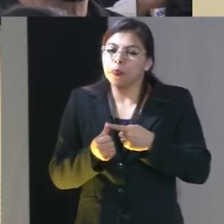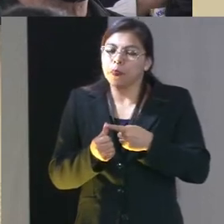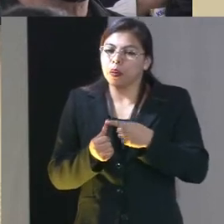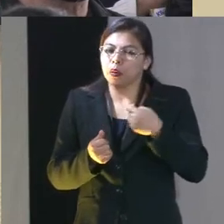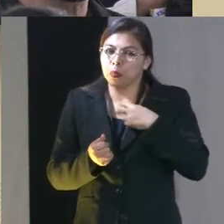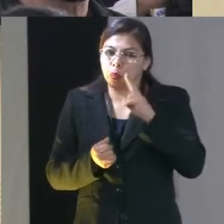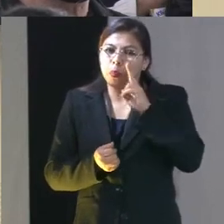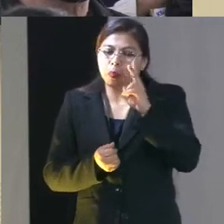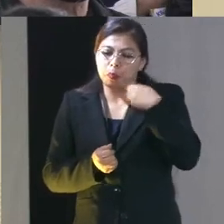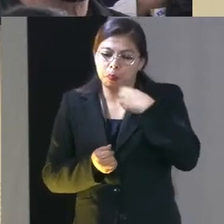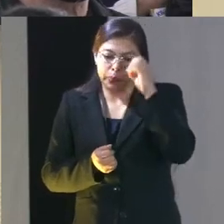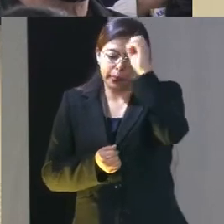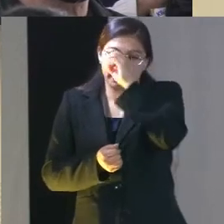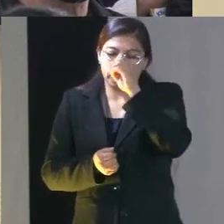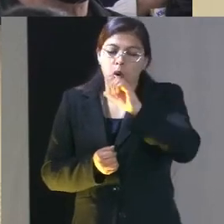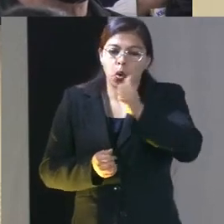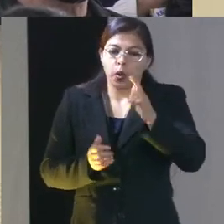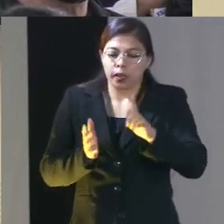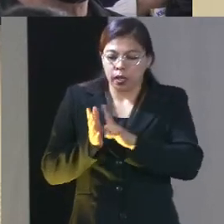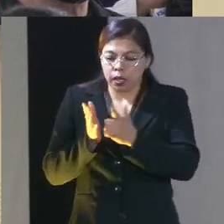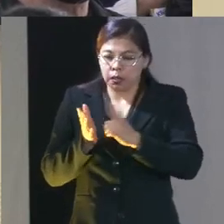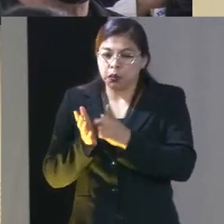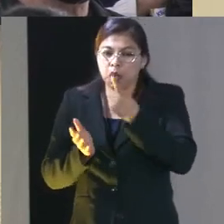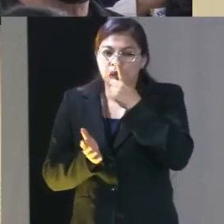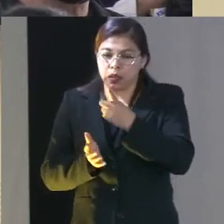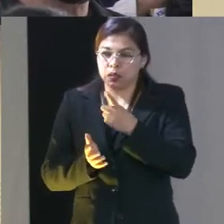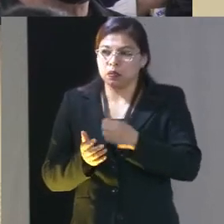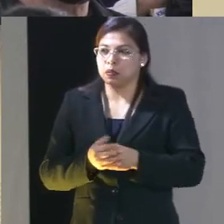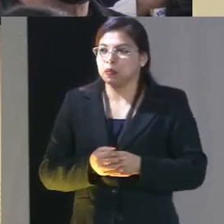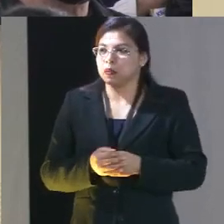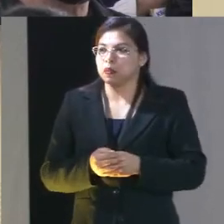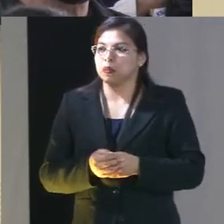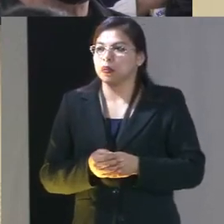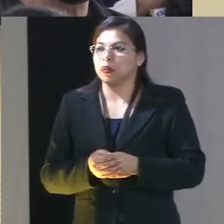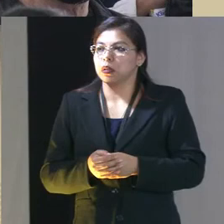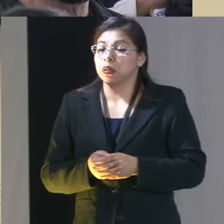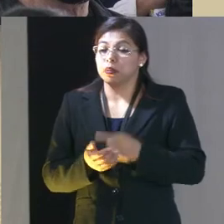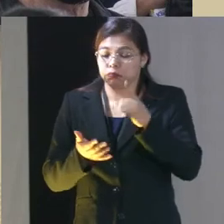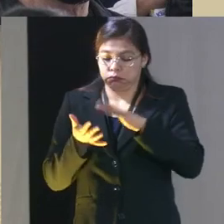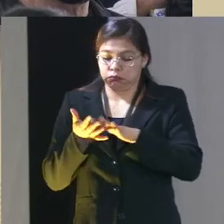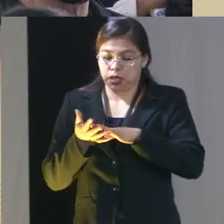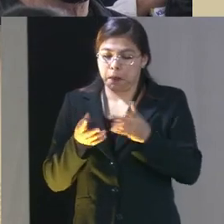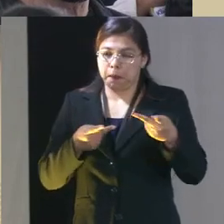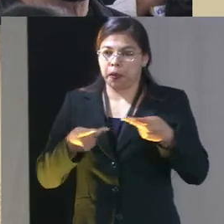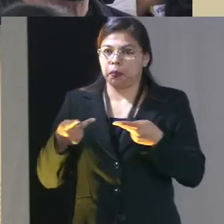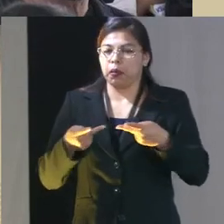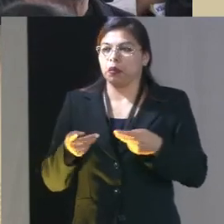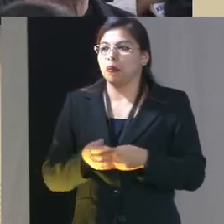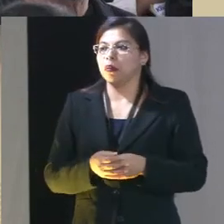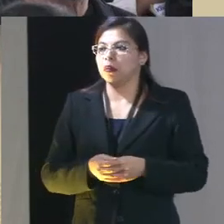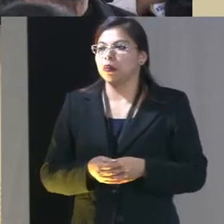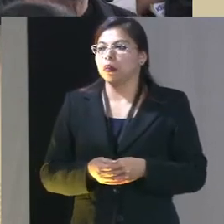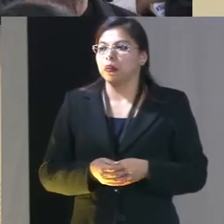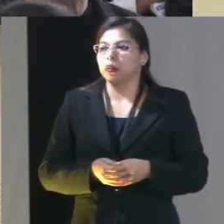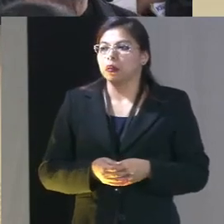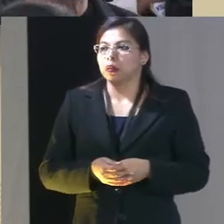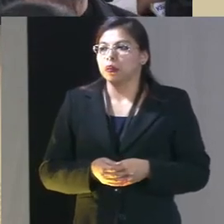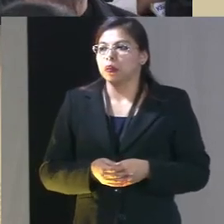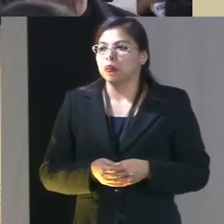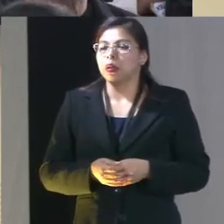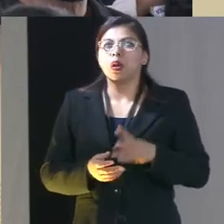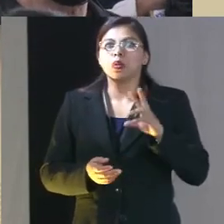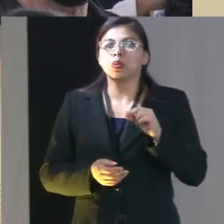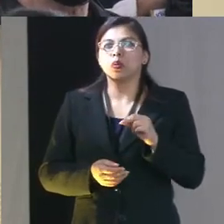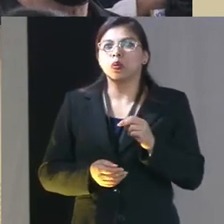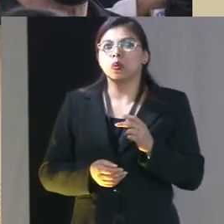observación. La otra, en el libro que nos prepara, no